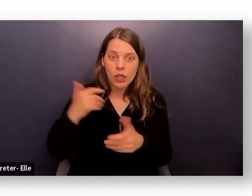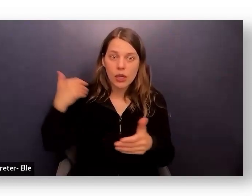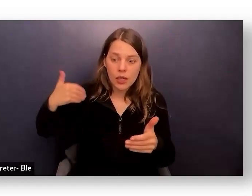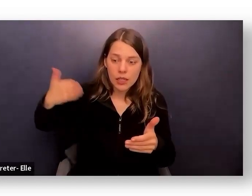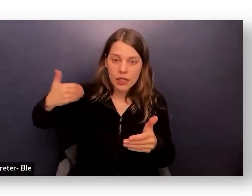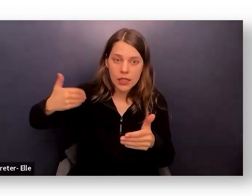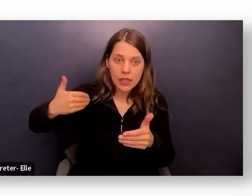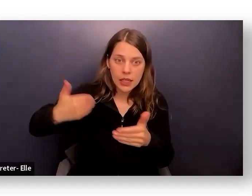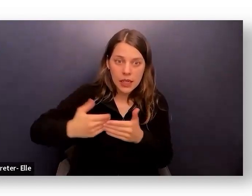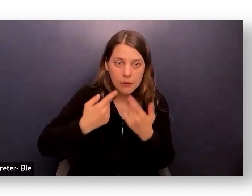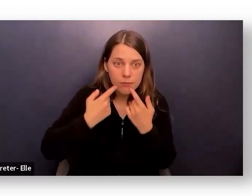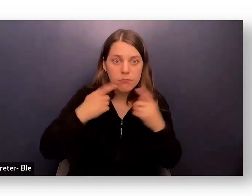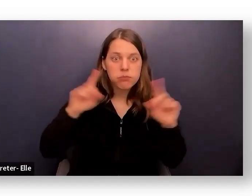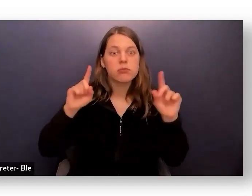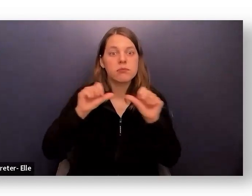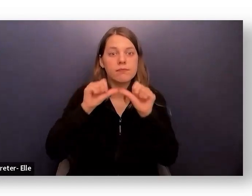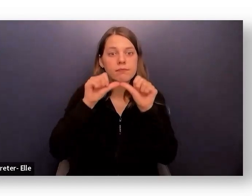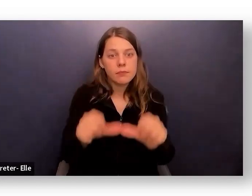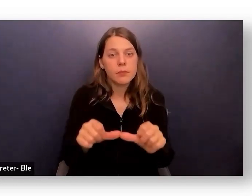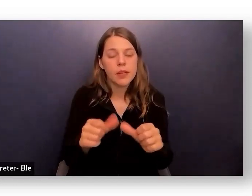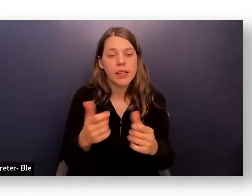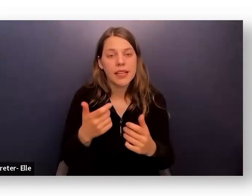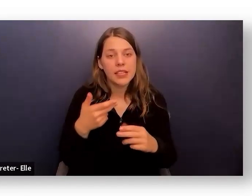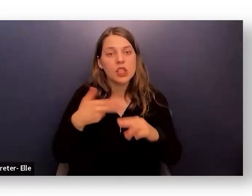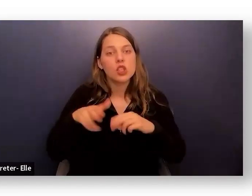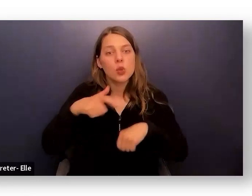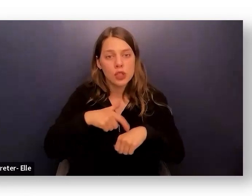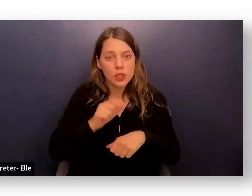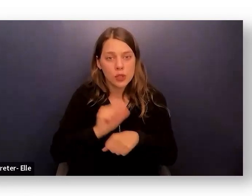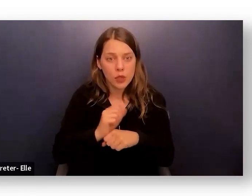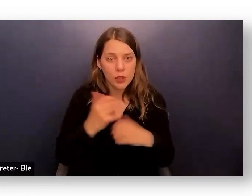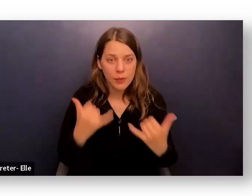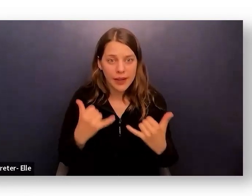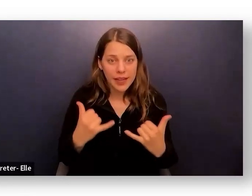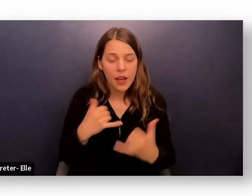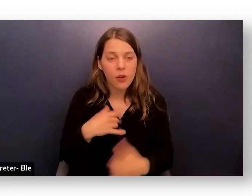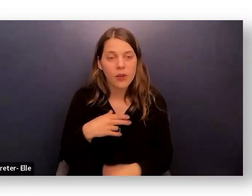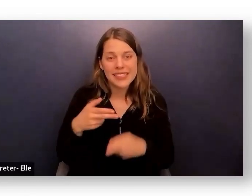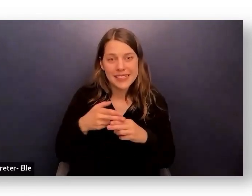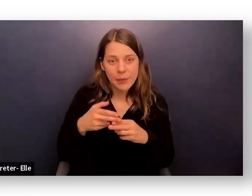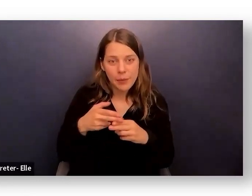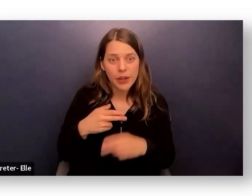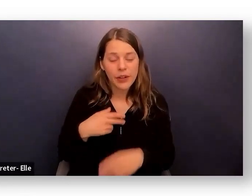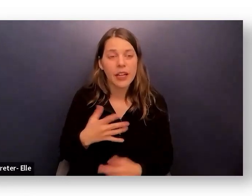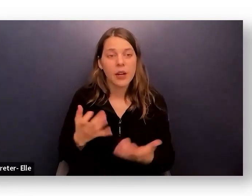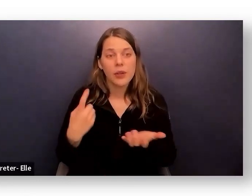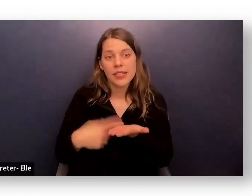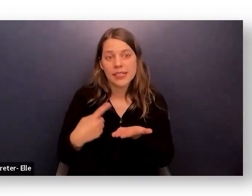Pero por ahora es una herramienta crucial para temporaria.